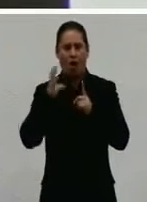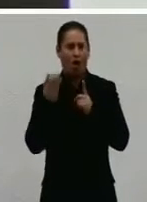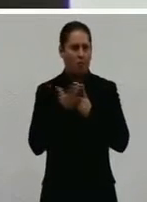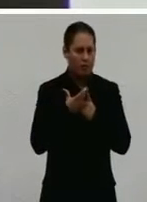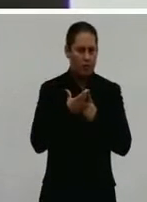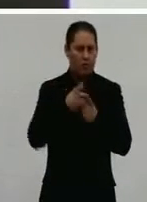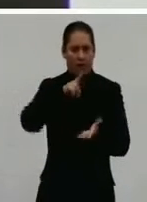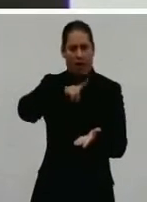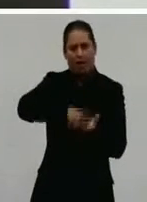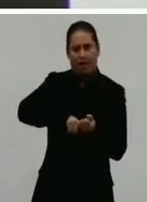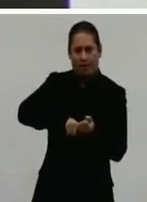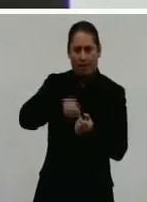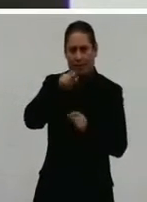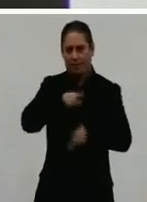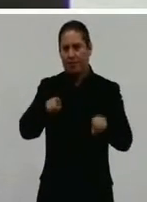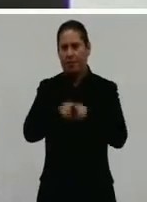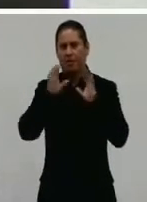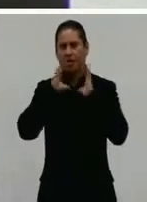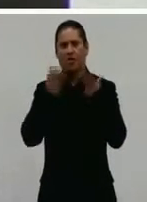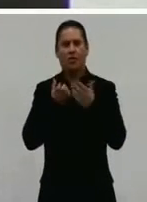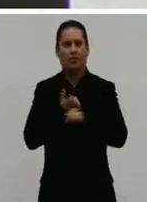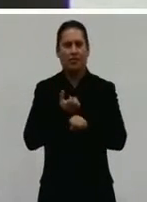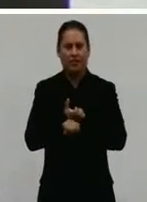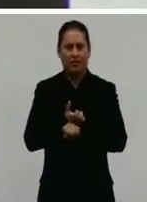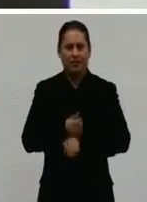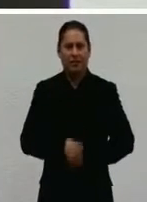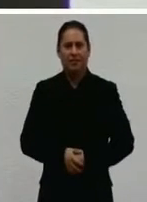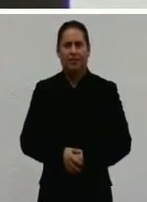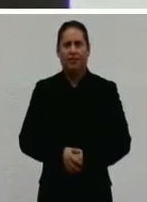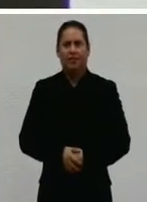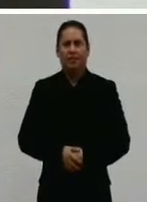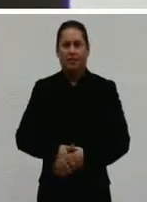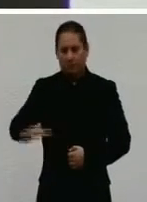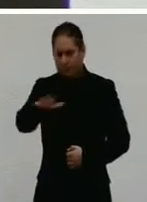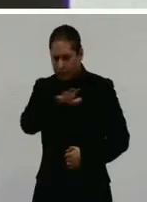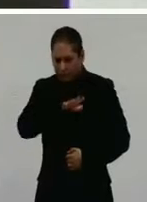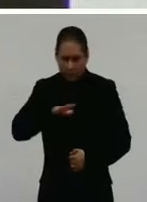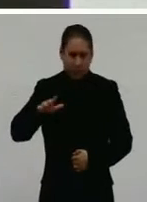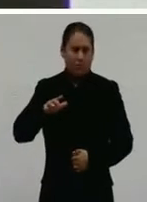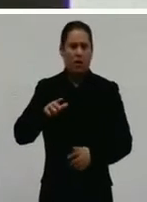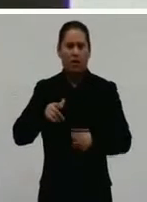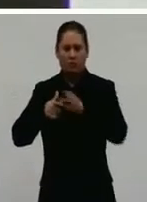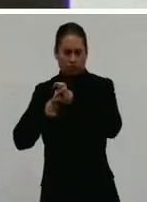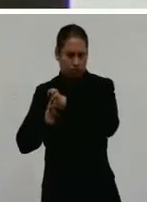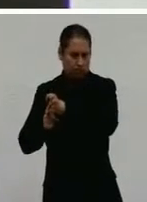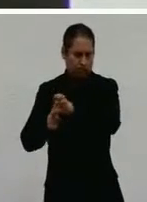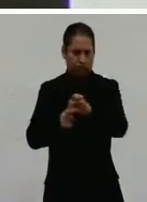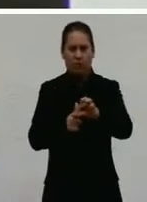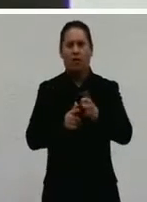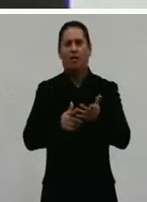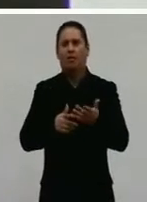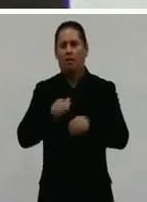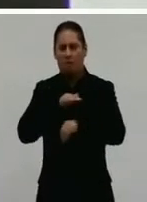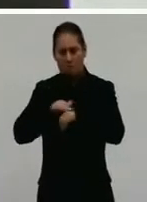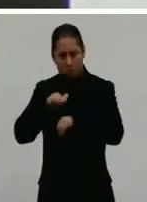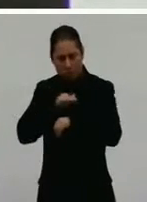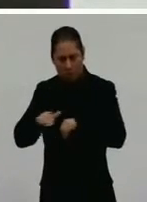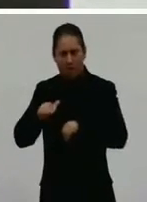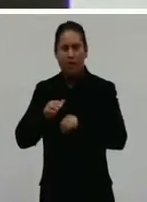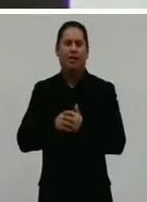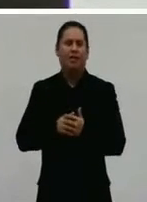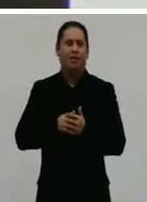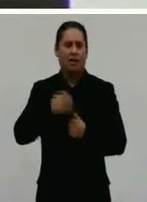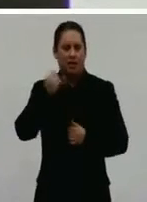al interior de este poder legislativo los ejes rectores que impulsan a los legisladores de morena en el